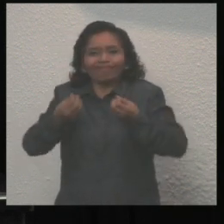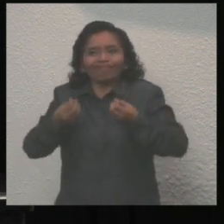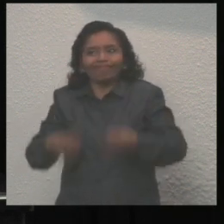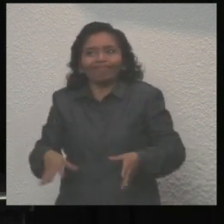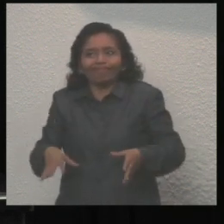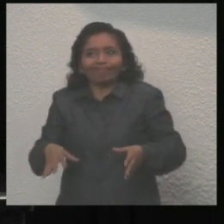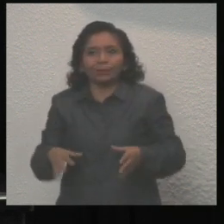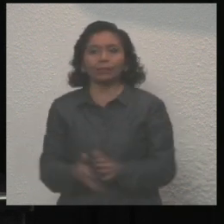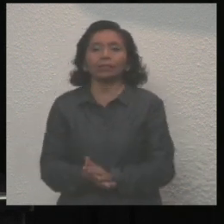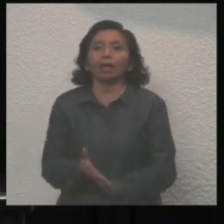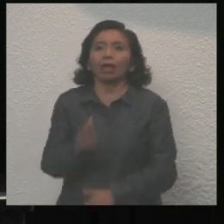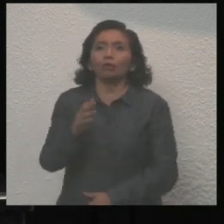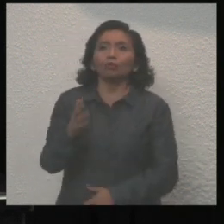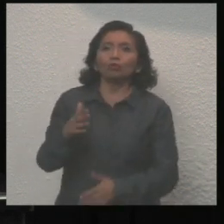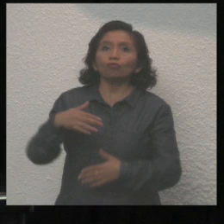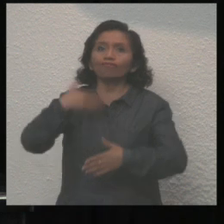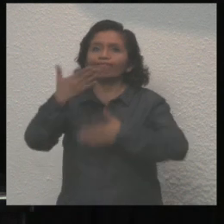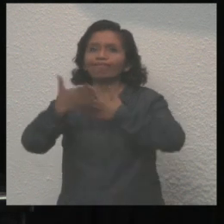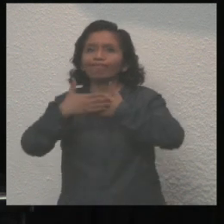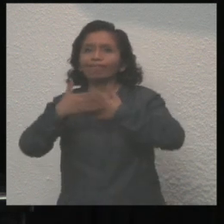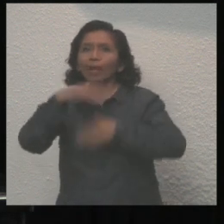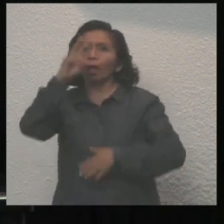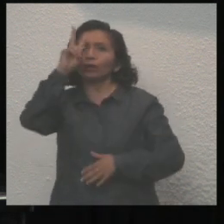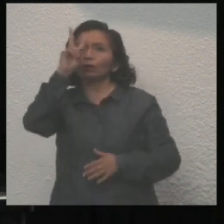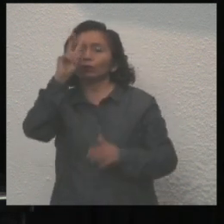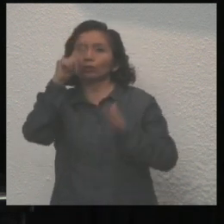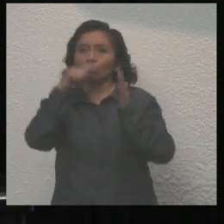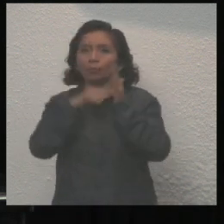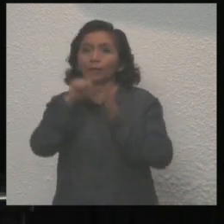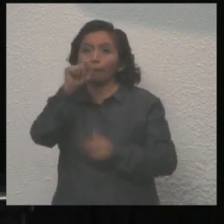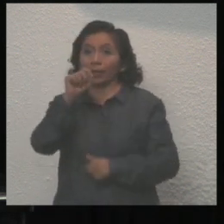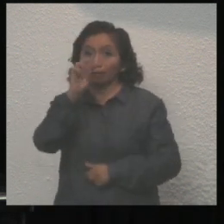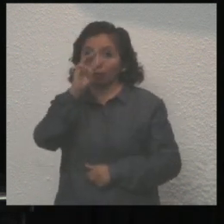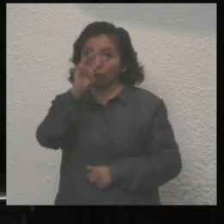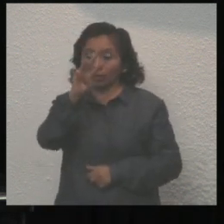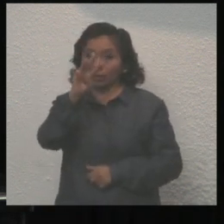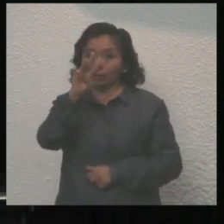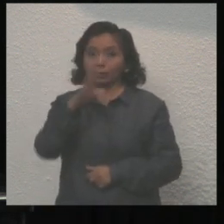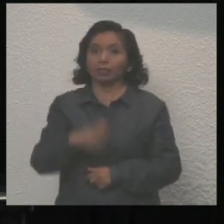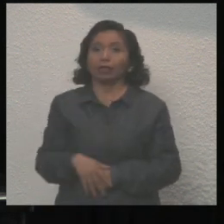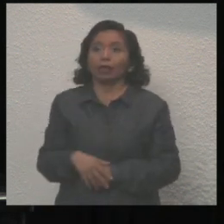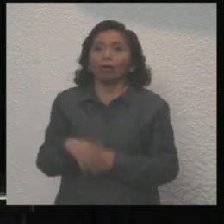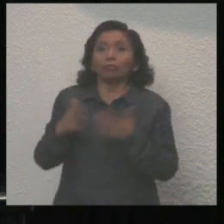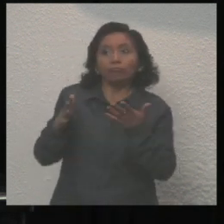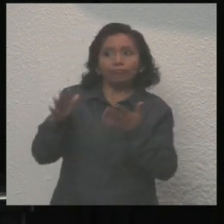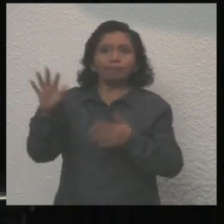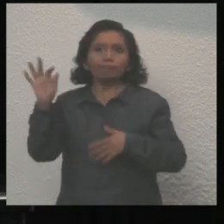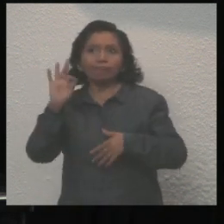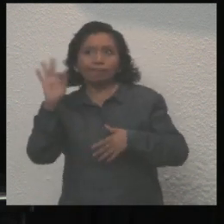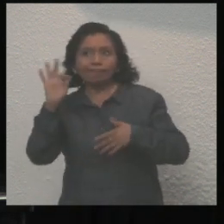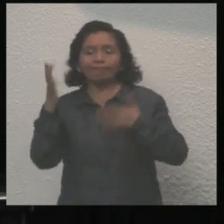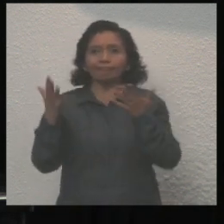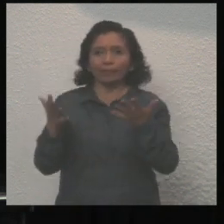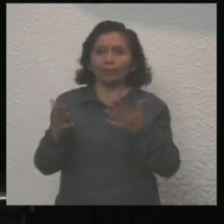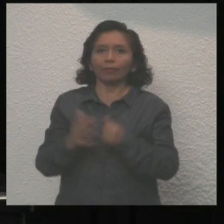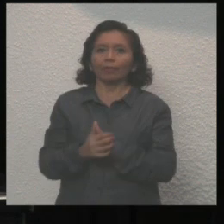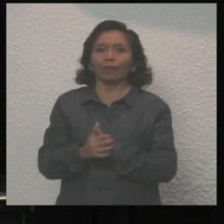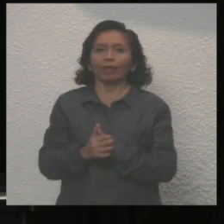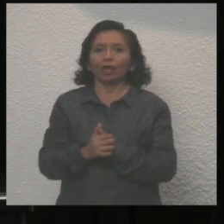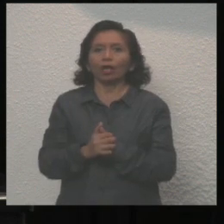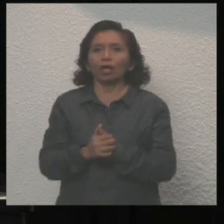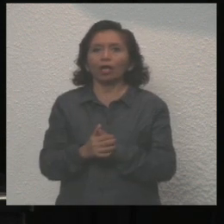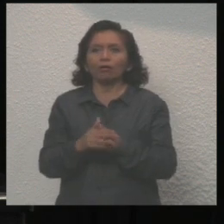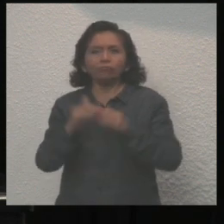hasta 2023 en que la economía mexicana alcanzará un Producto Interno Bruto similar al que nuestro país